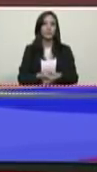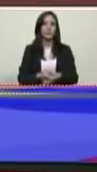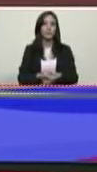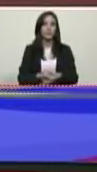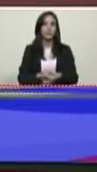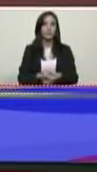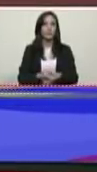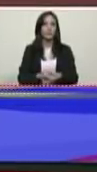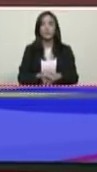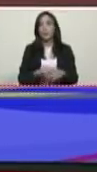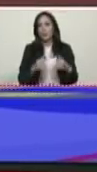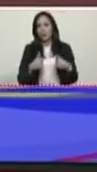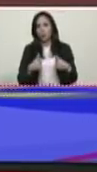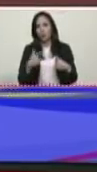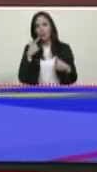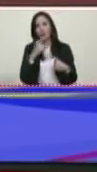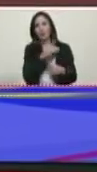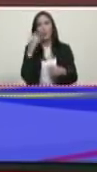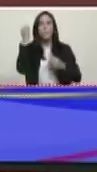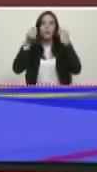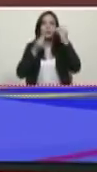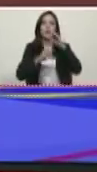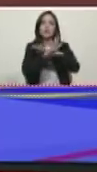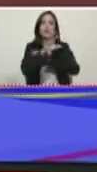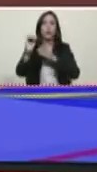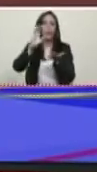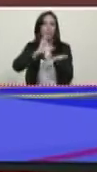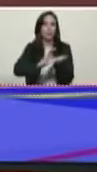yo hablé de 50 ciudades